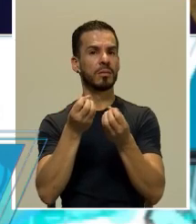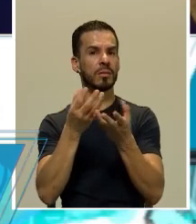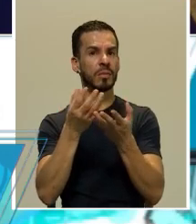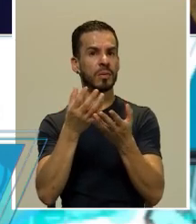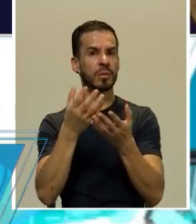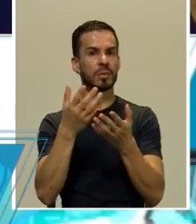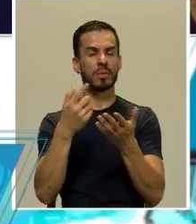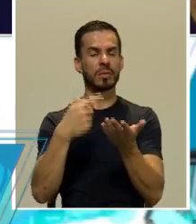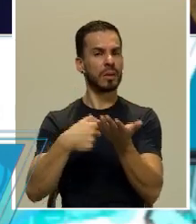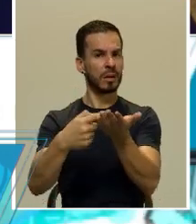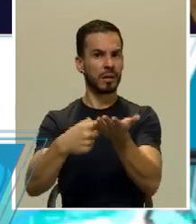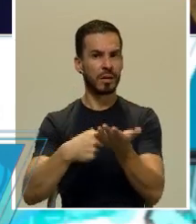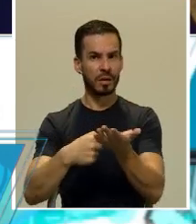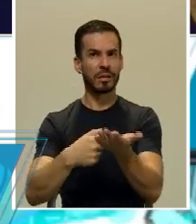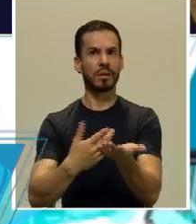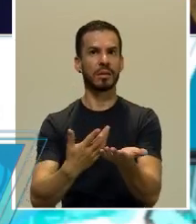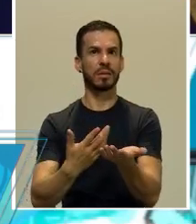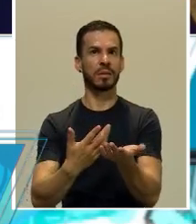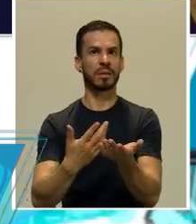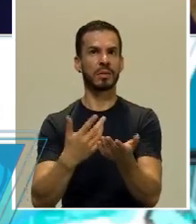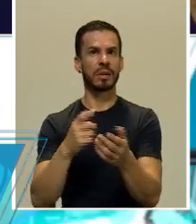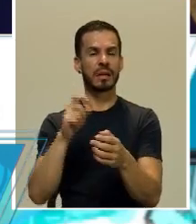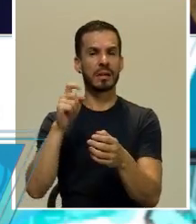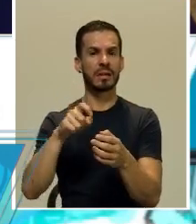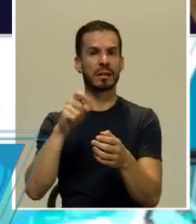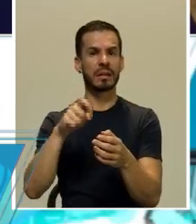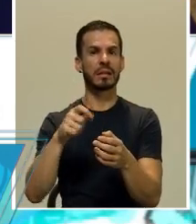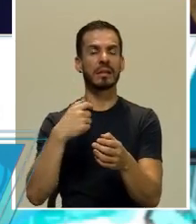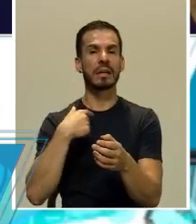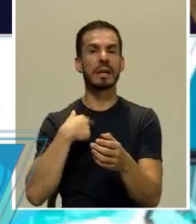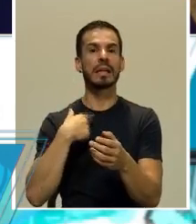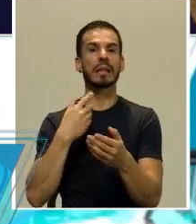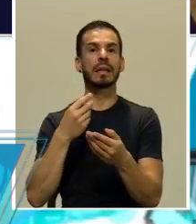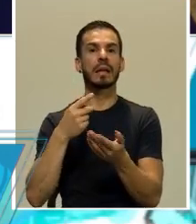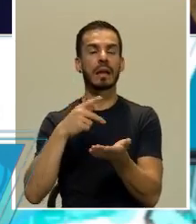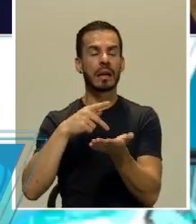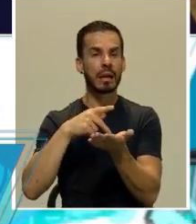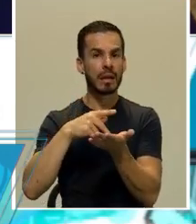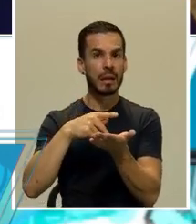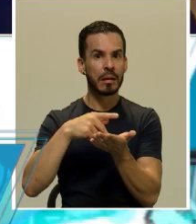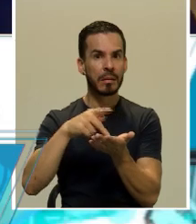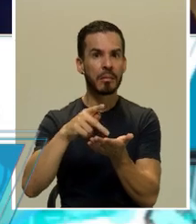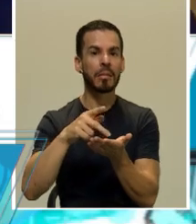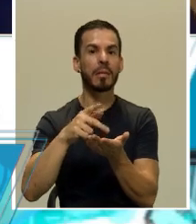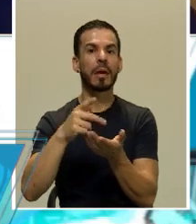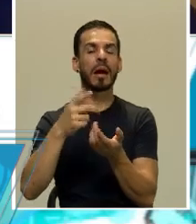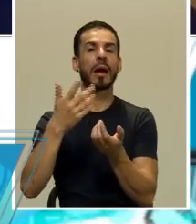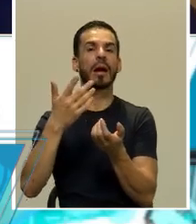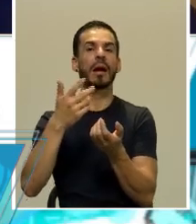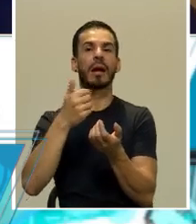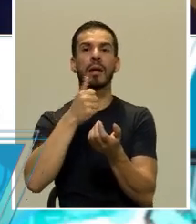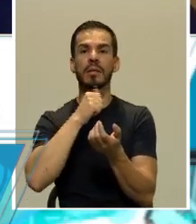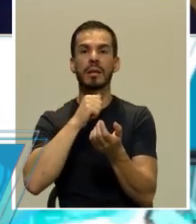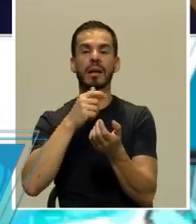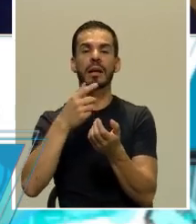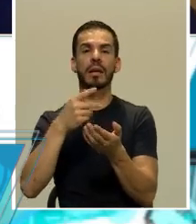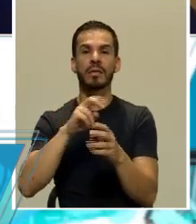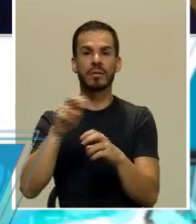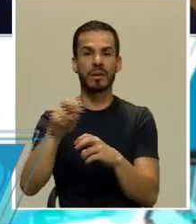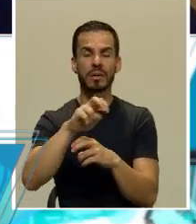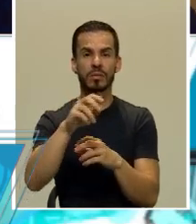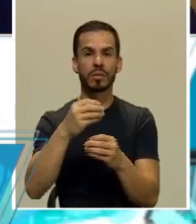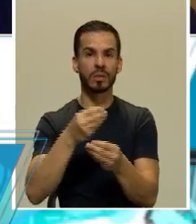muchísima controversia es la necesidad de subsidiar el transporte público. Estos